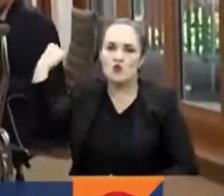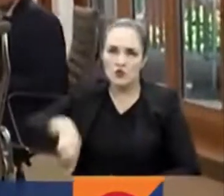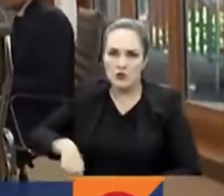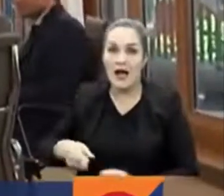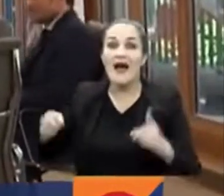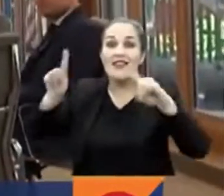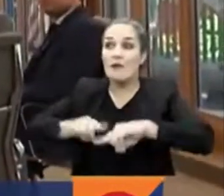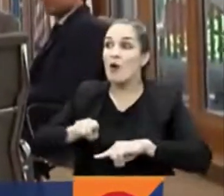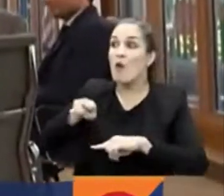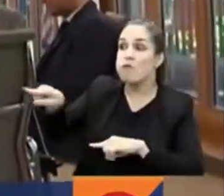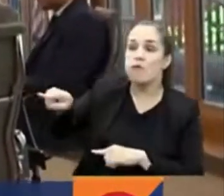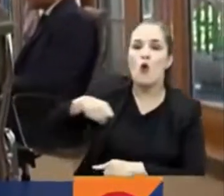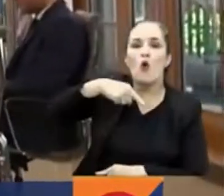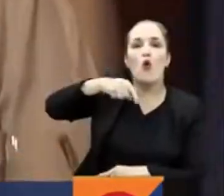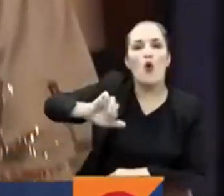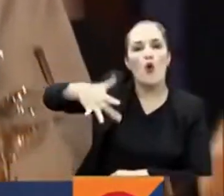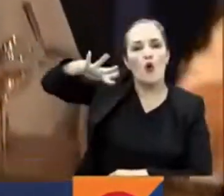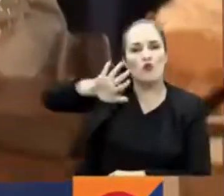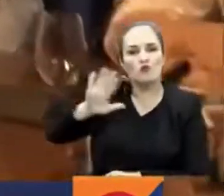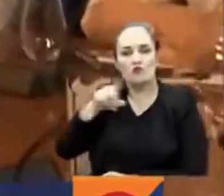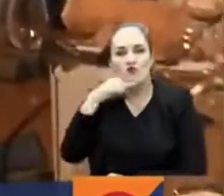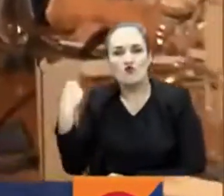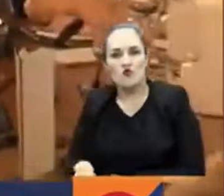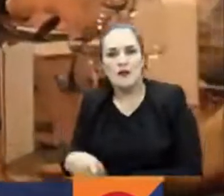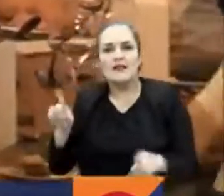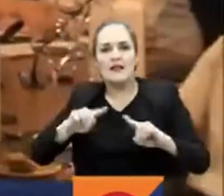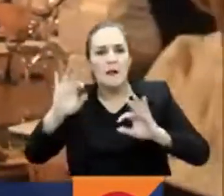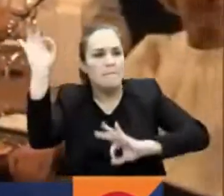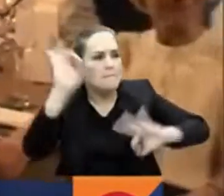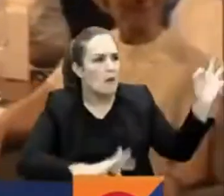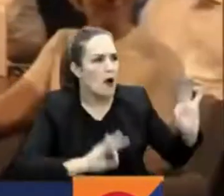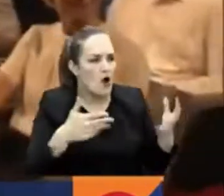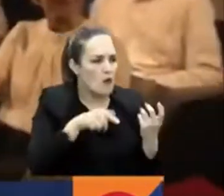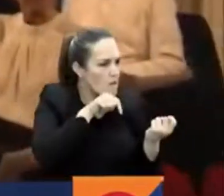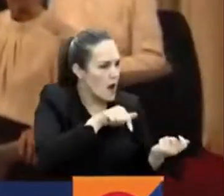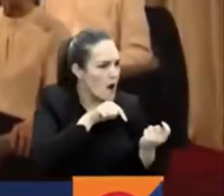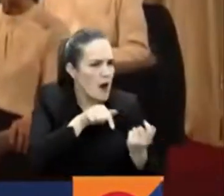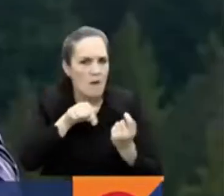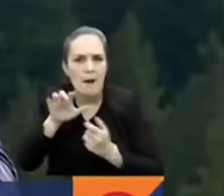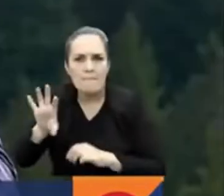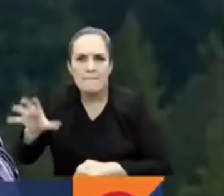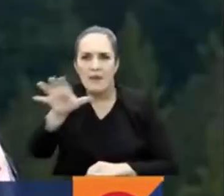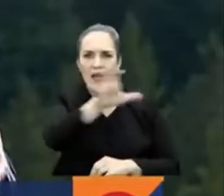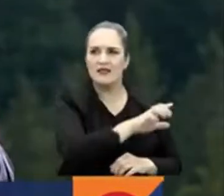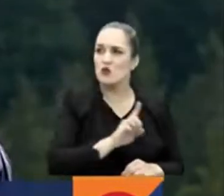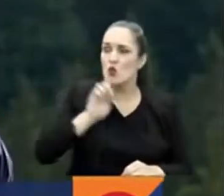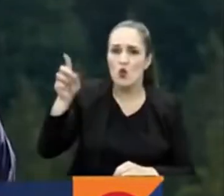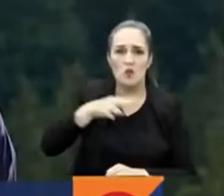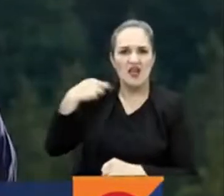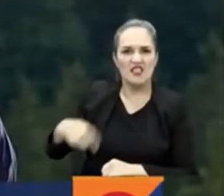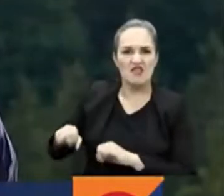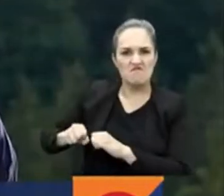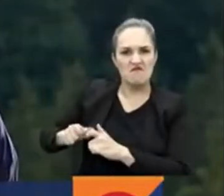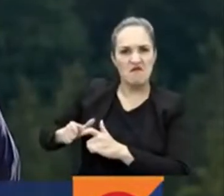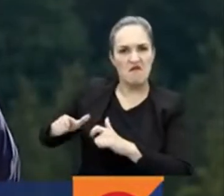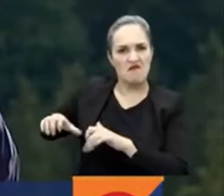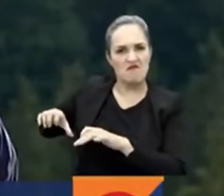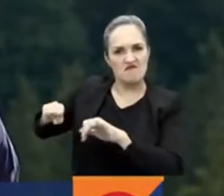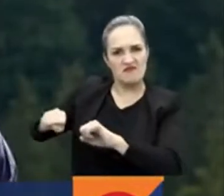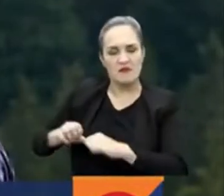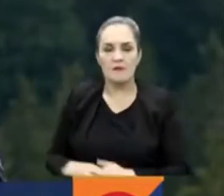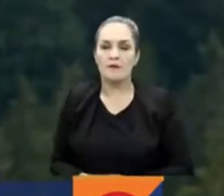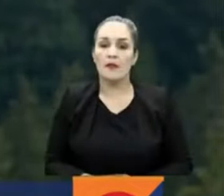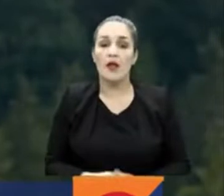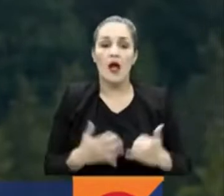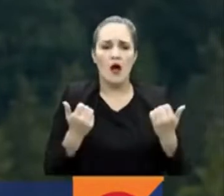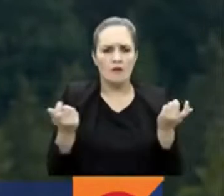G7 reveló un macroplan de infraestructuras en países de ingresos medios y bajos para contrarrestar el avance de China. Colectivamente, nuestro objetivo